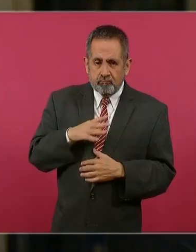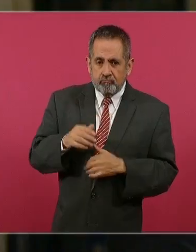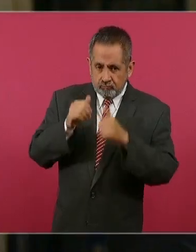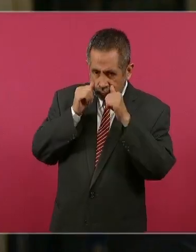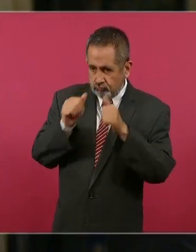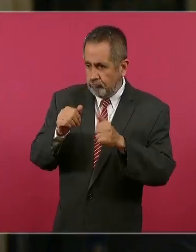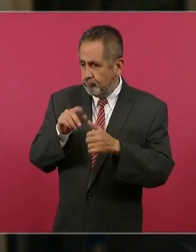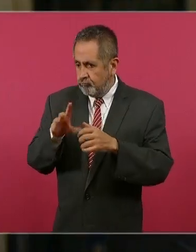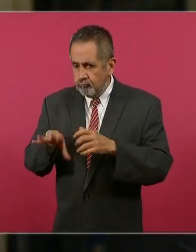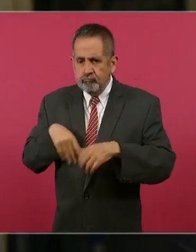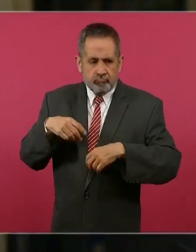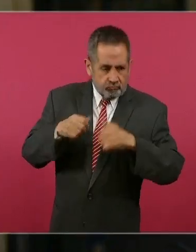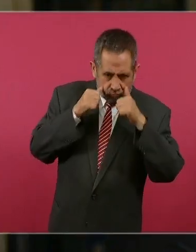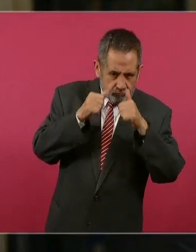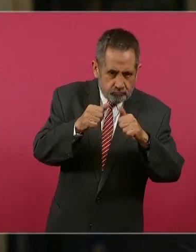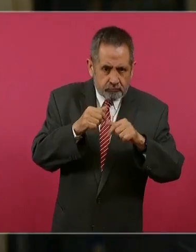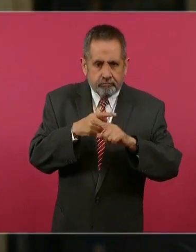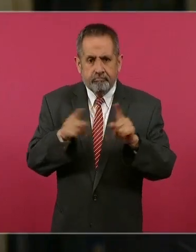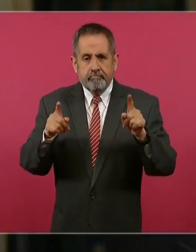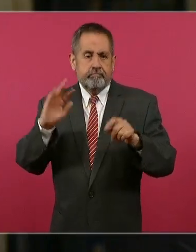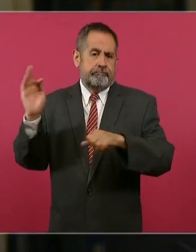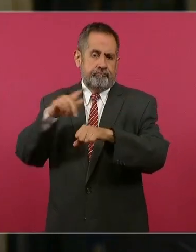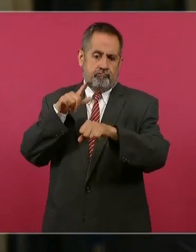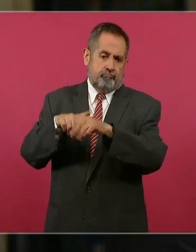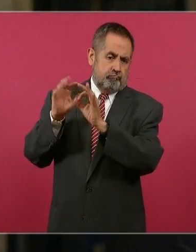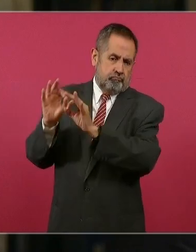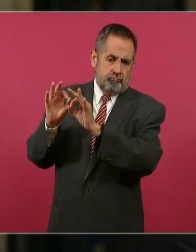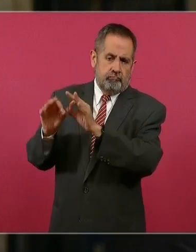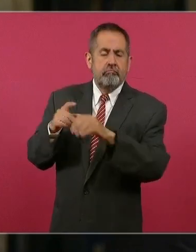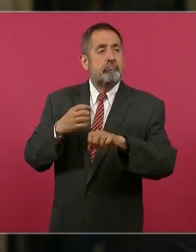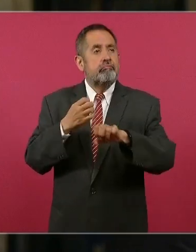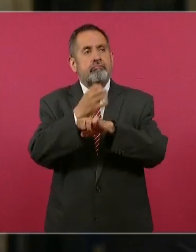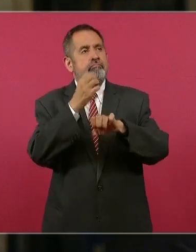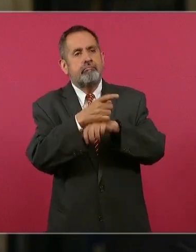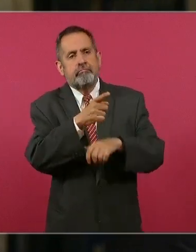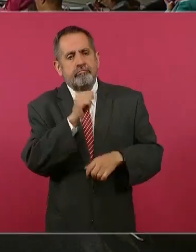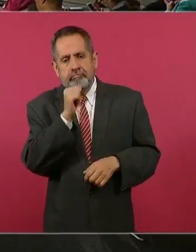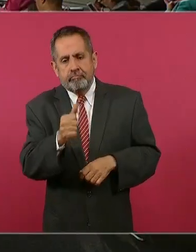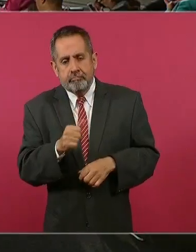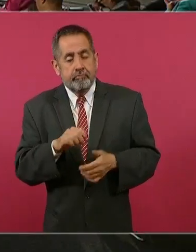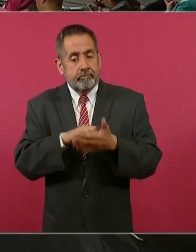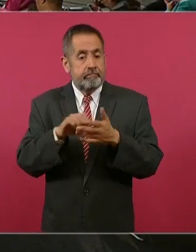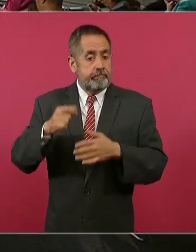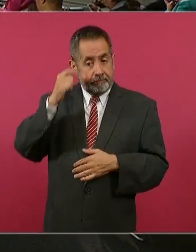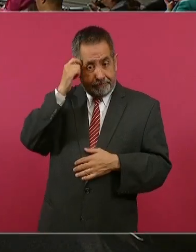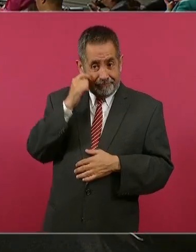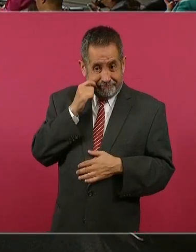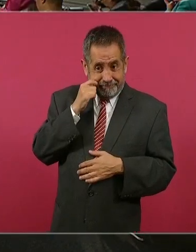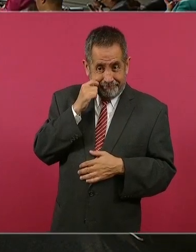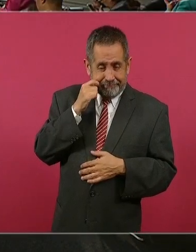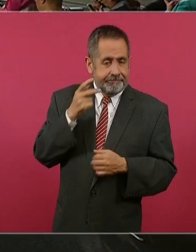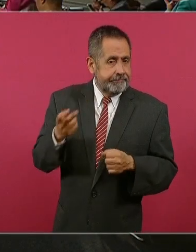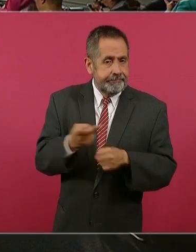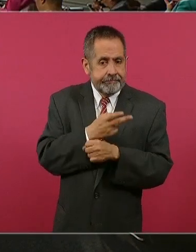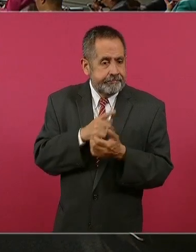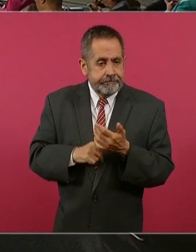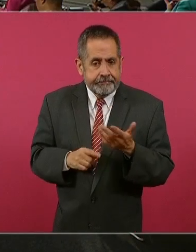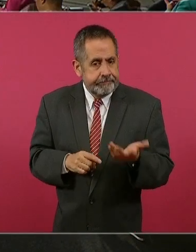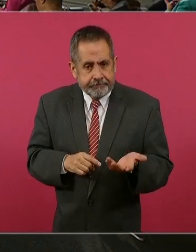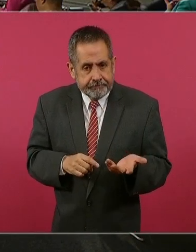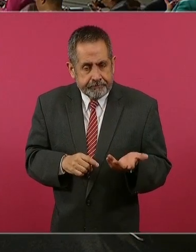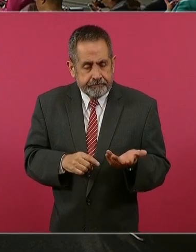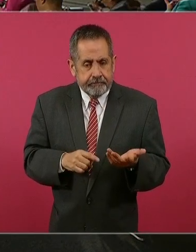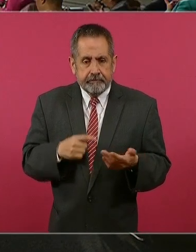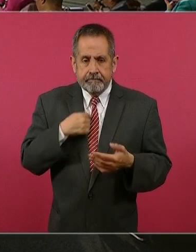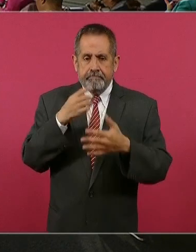el mismo esfuerzo quizá que se hace también a nivel federal o en otros estados. En el caso de Guerrero, lo que está ocurriendo es,